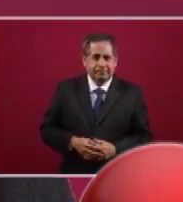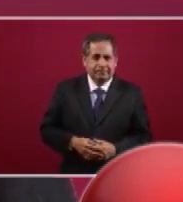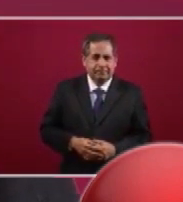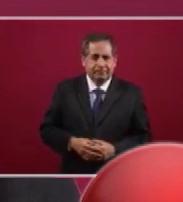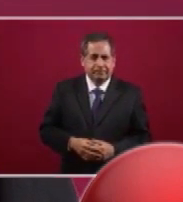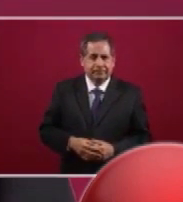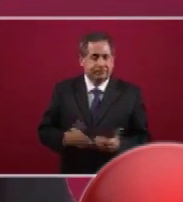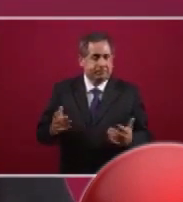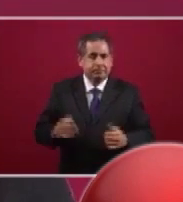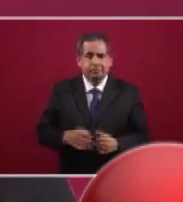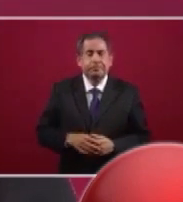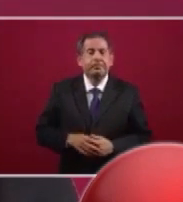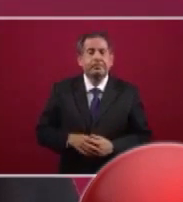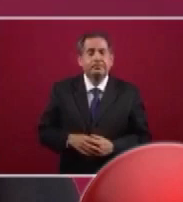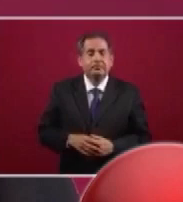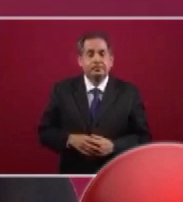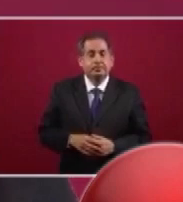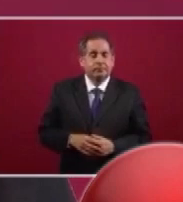Bueno,